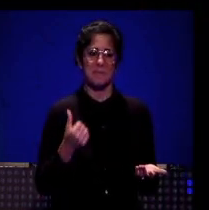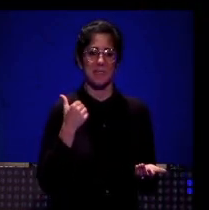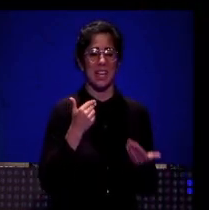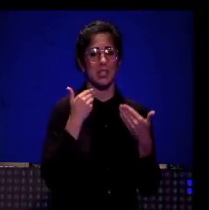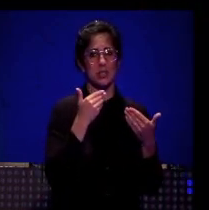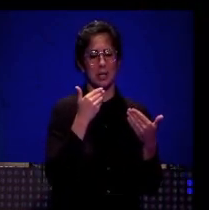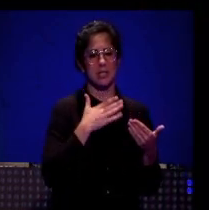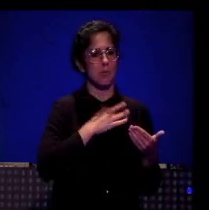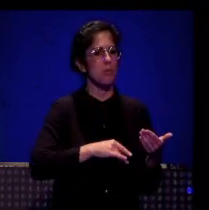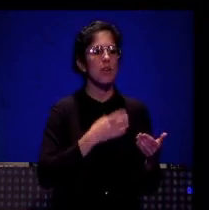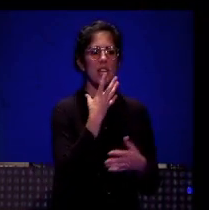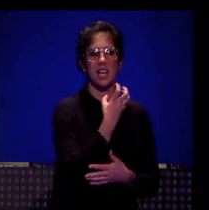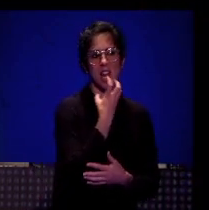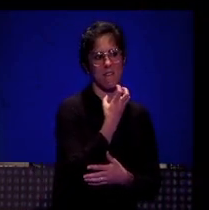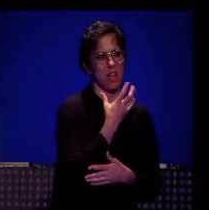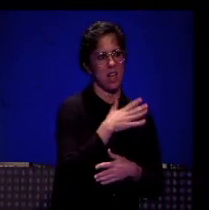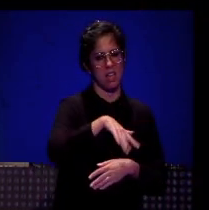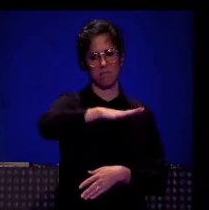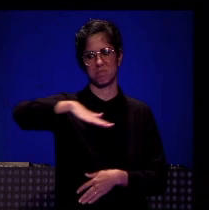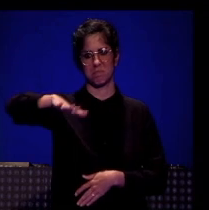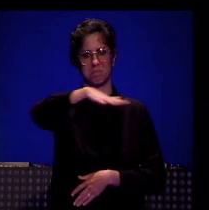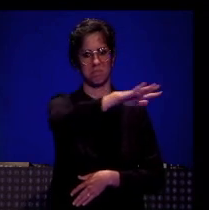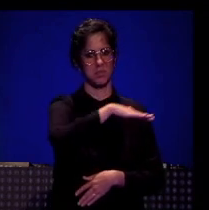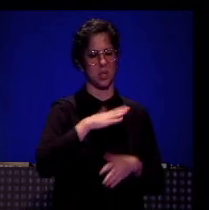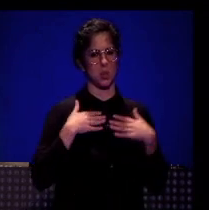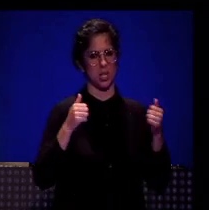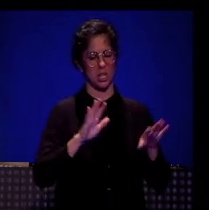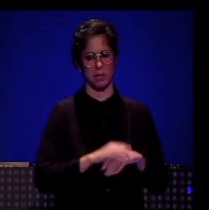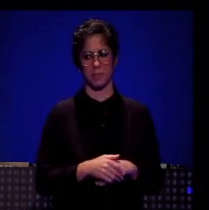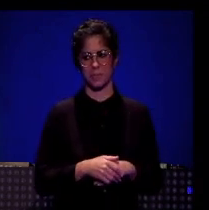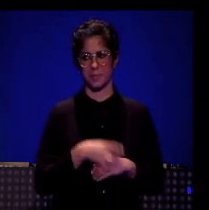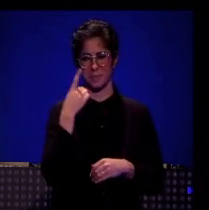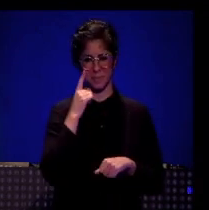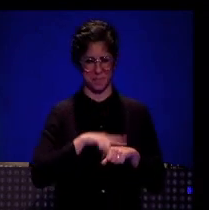cualquier sitio la disculpa infundido